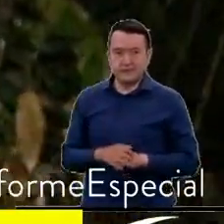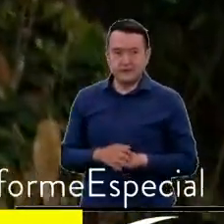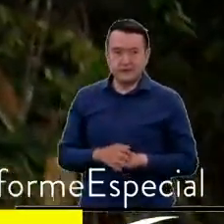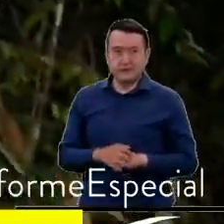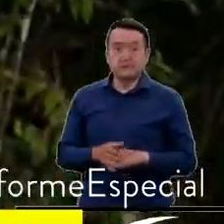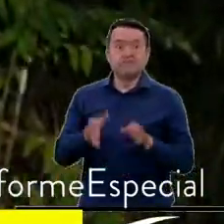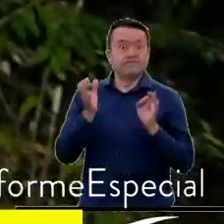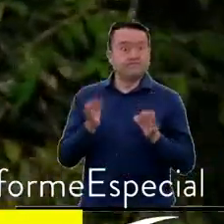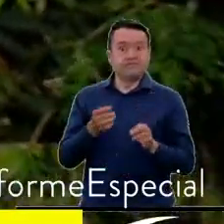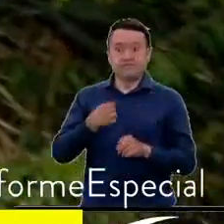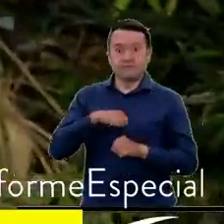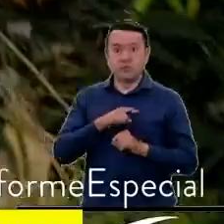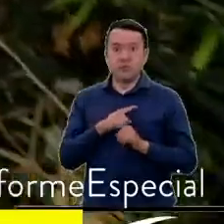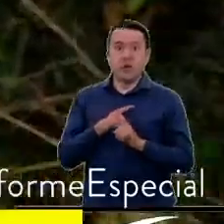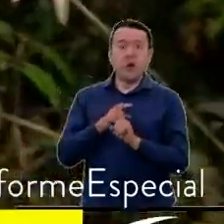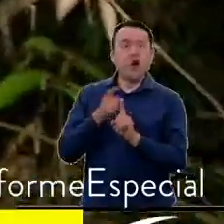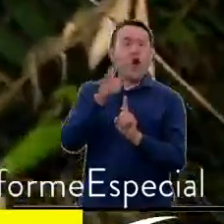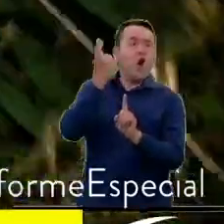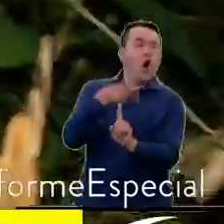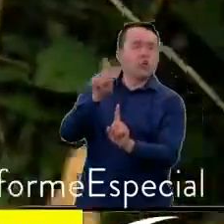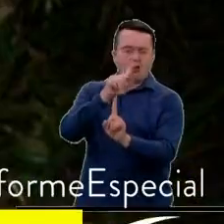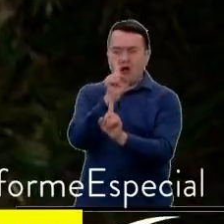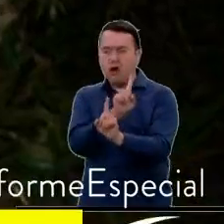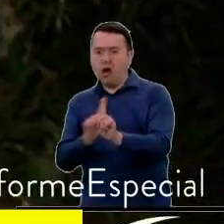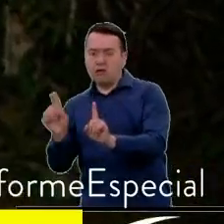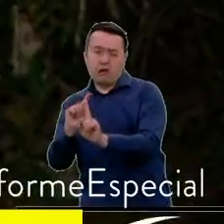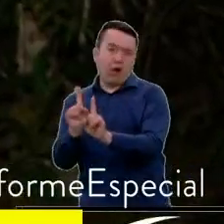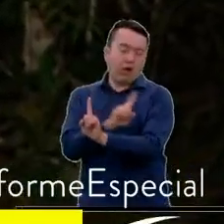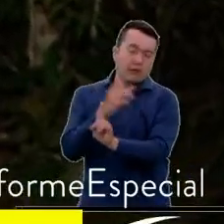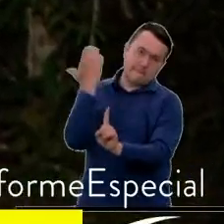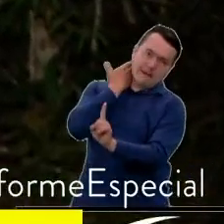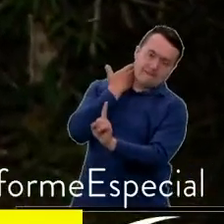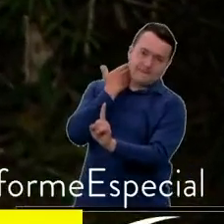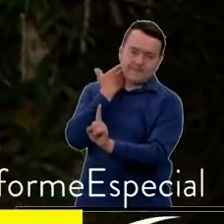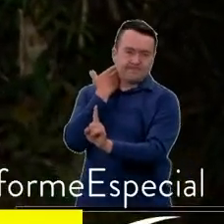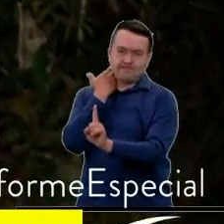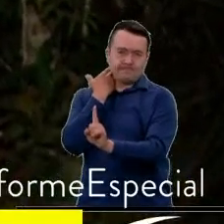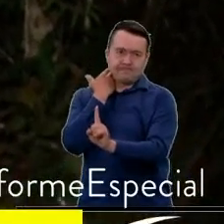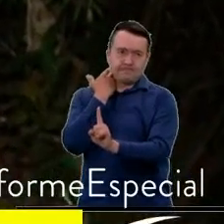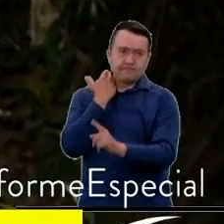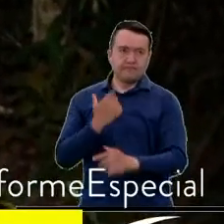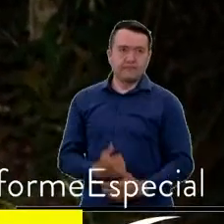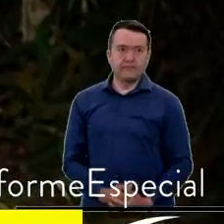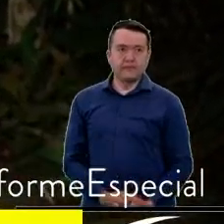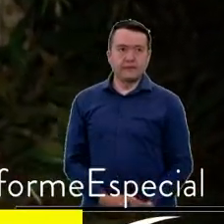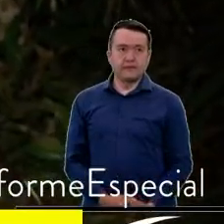No podemos tomar ningún camino alterno. Puede ser una trampa.